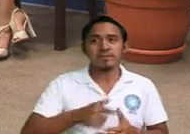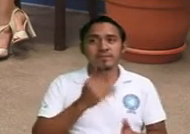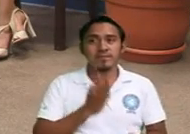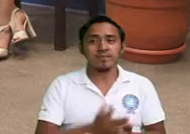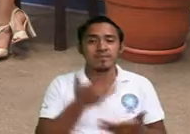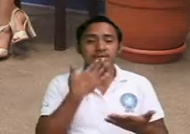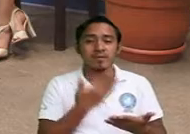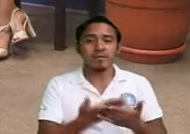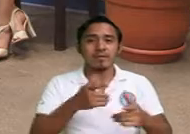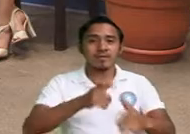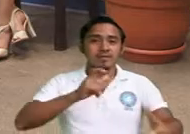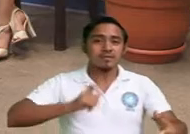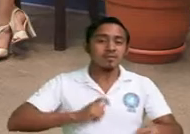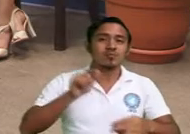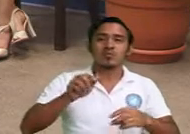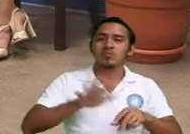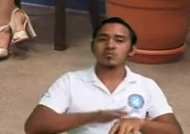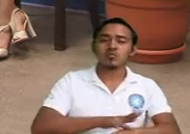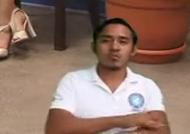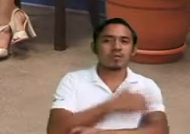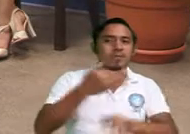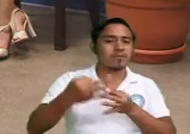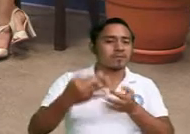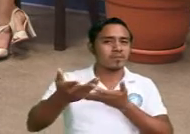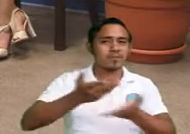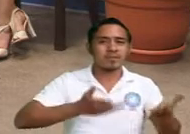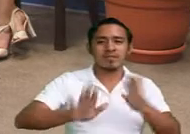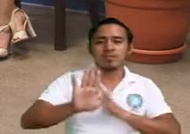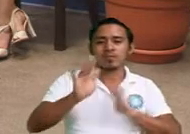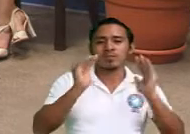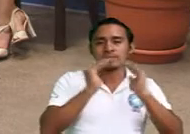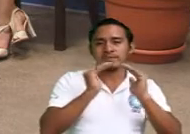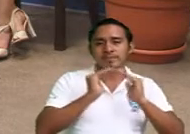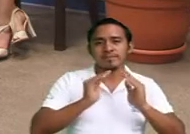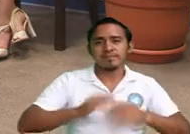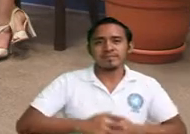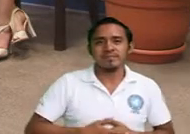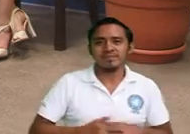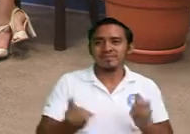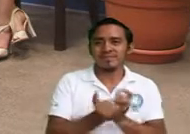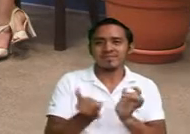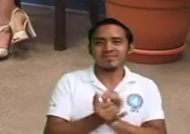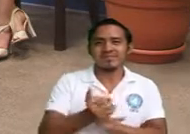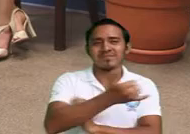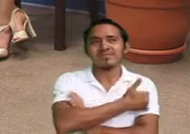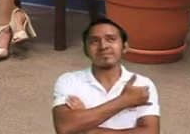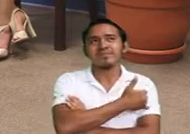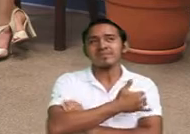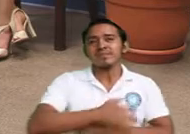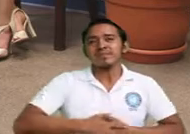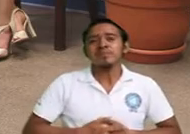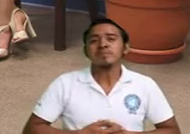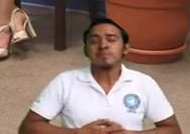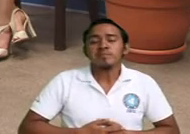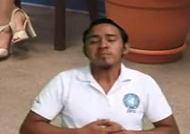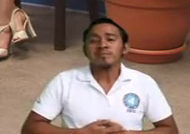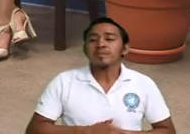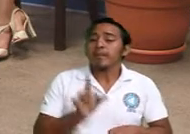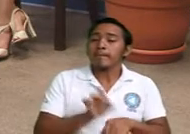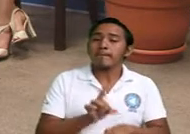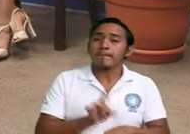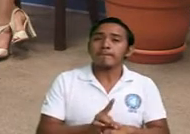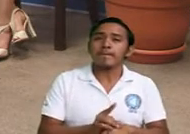Gracias por la invitación. Así que siéntase en confianza y como en su casa. Está como bien. En el hospital. Doctora, cuando